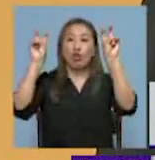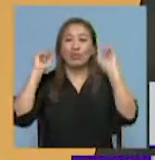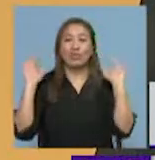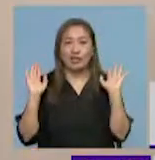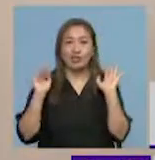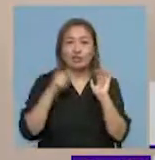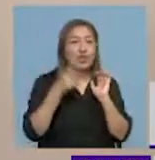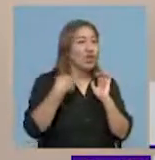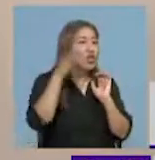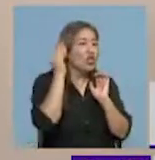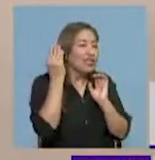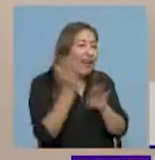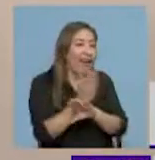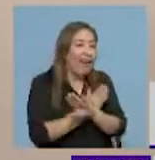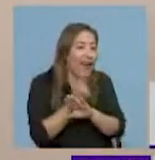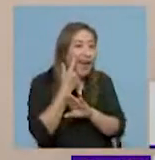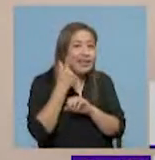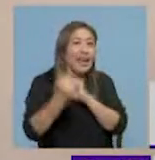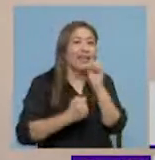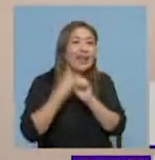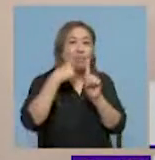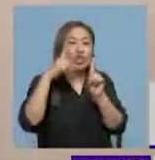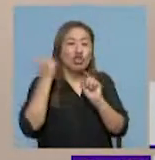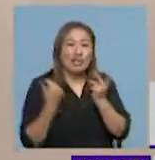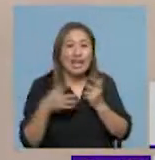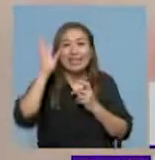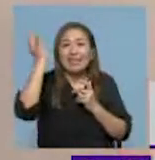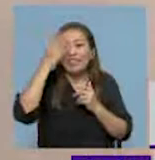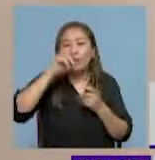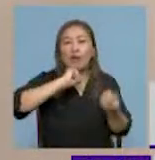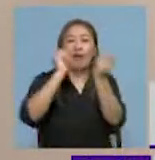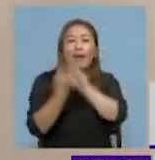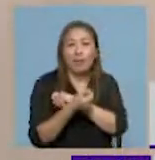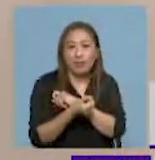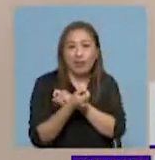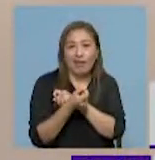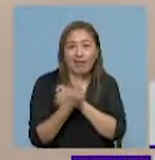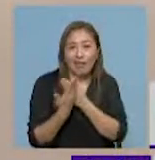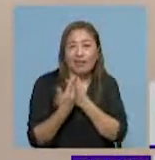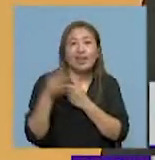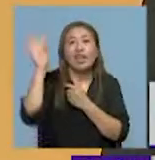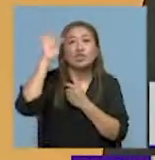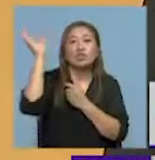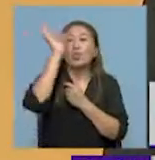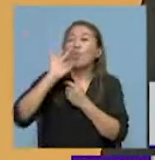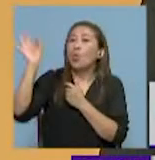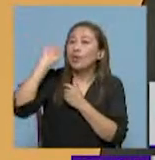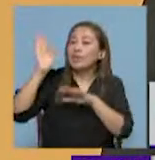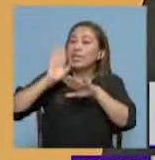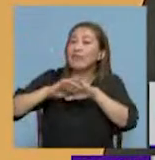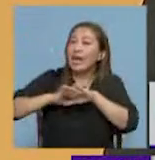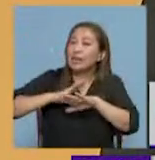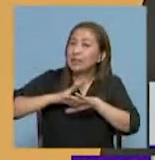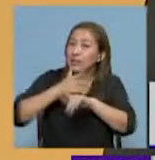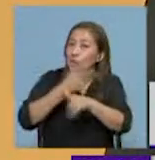es cuando yo recién encienden en el inicio de que hasta el mediodía se salió una cosa y después fines de comer miércoles claro y responsable